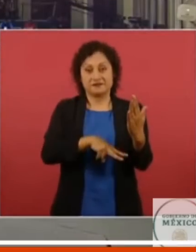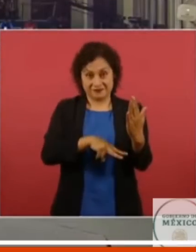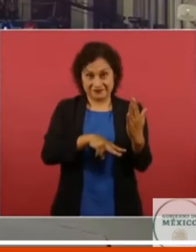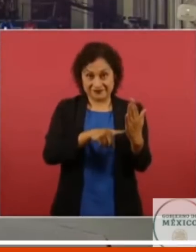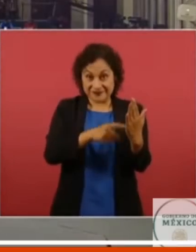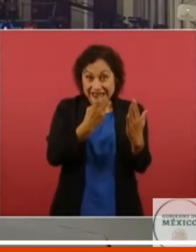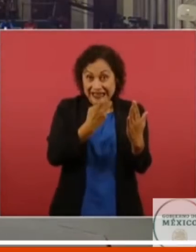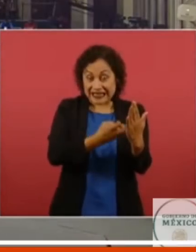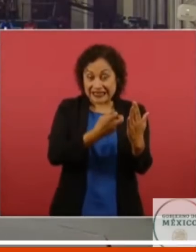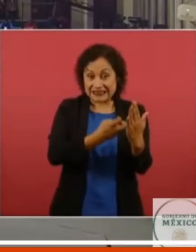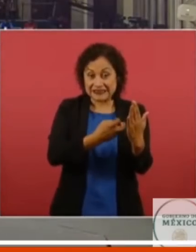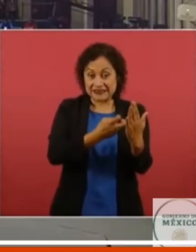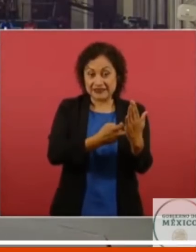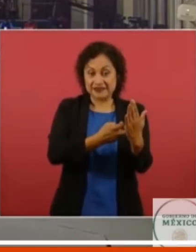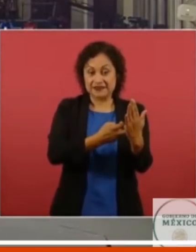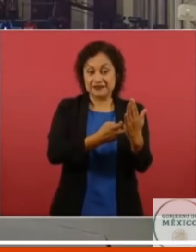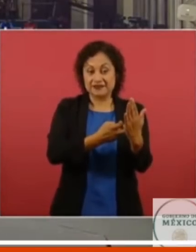hace